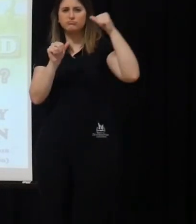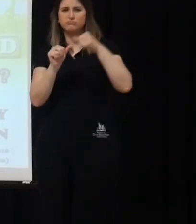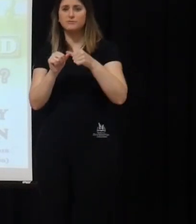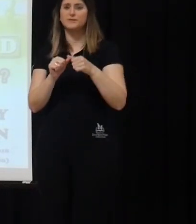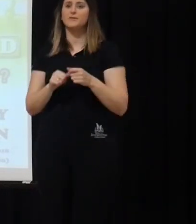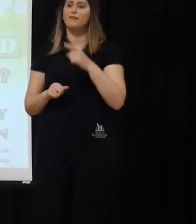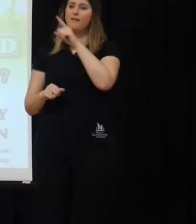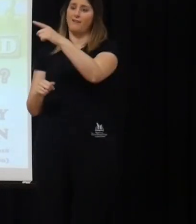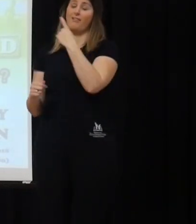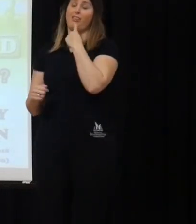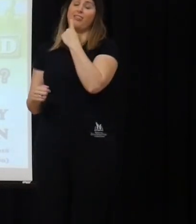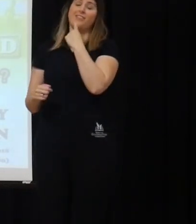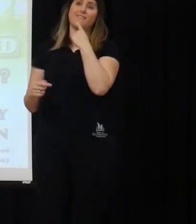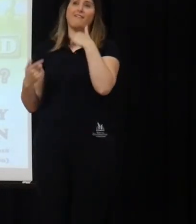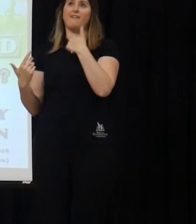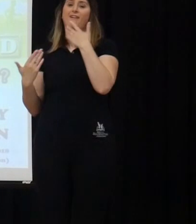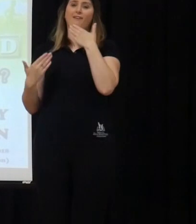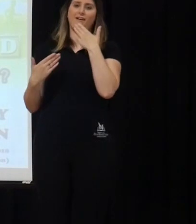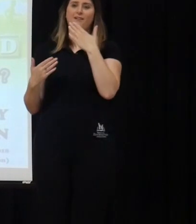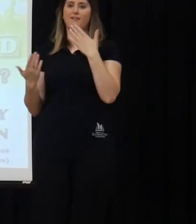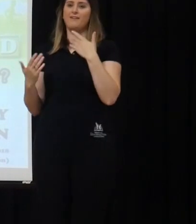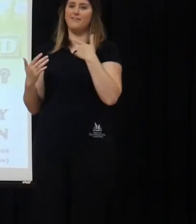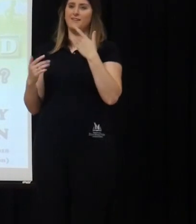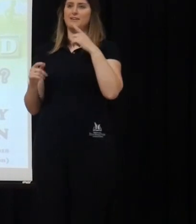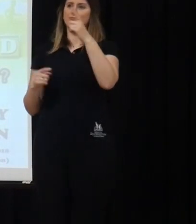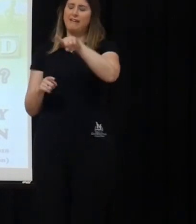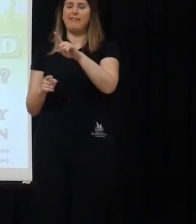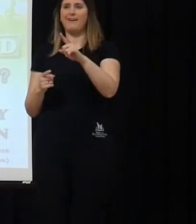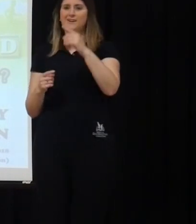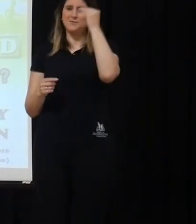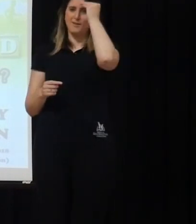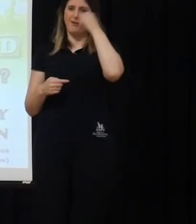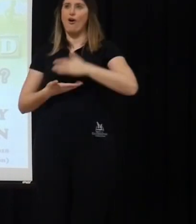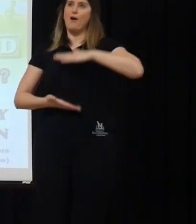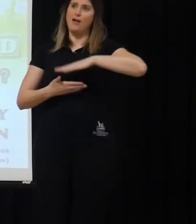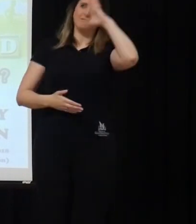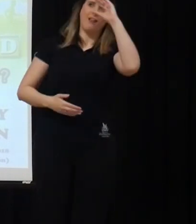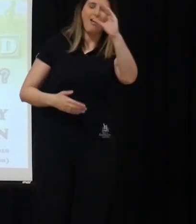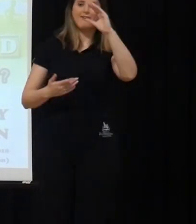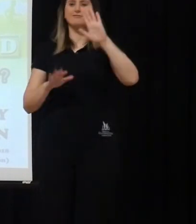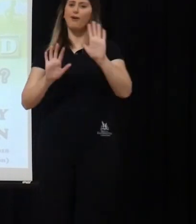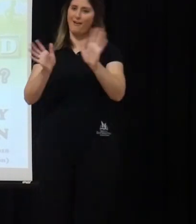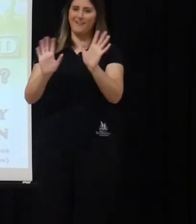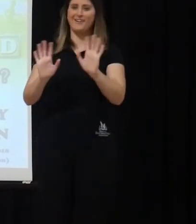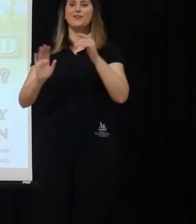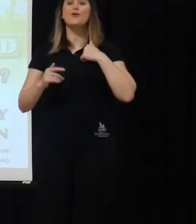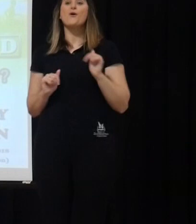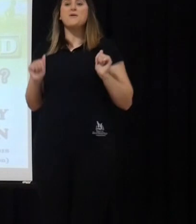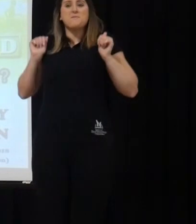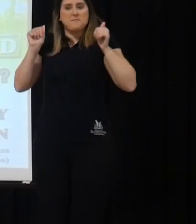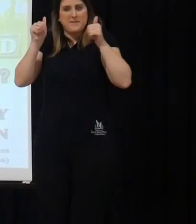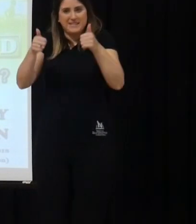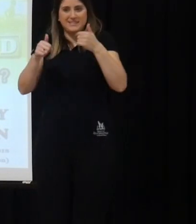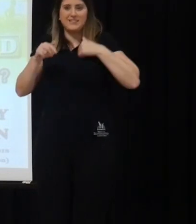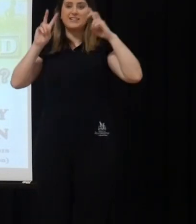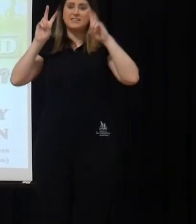Sus halagos tampoco ténganlos tanto en cuenta, ¿eh? Él lo que nos ha dicho es que cuando yo empecé en el